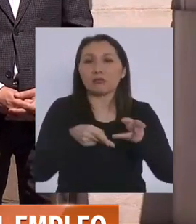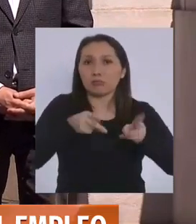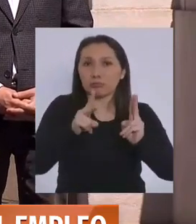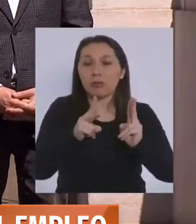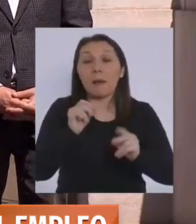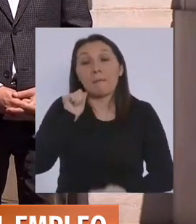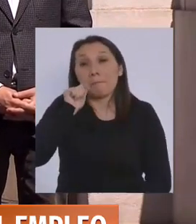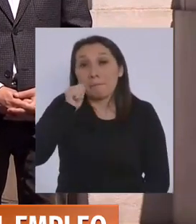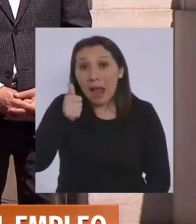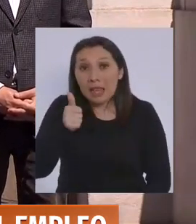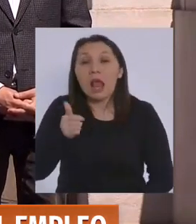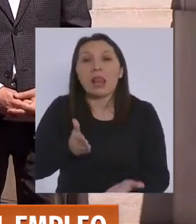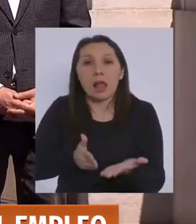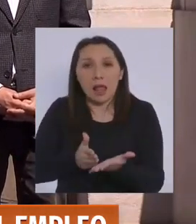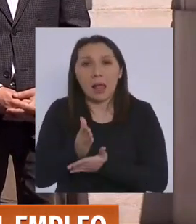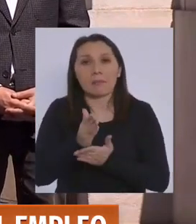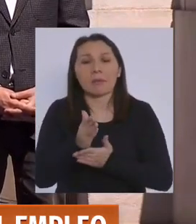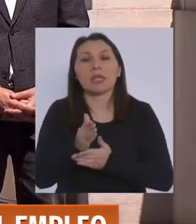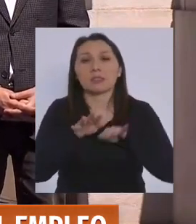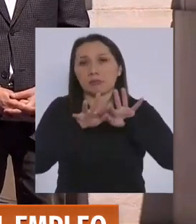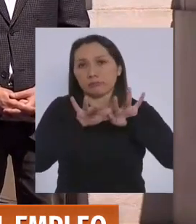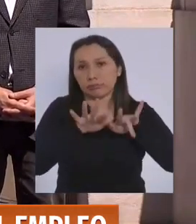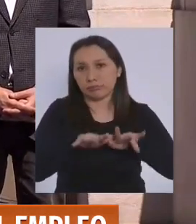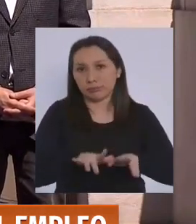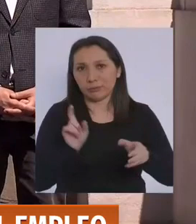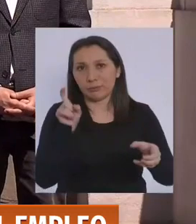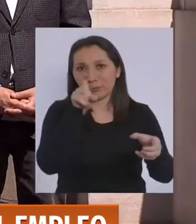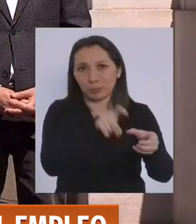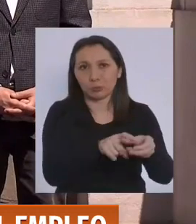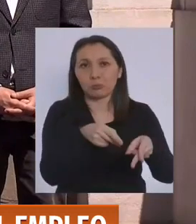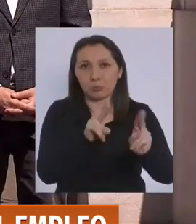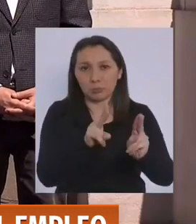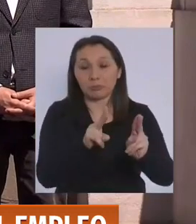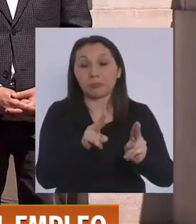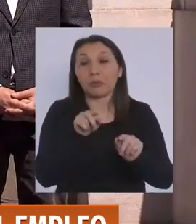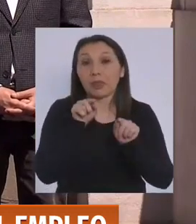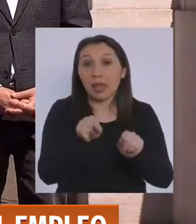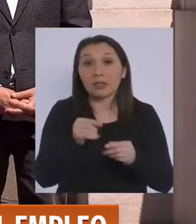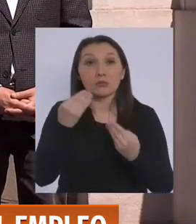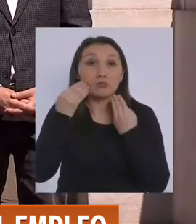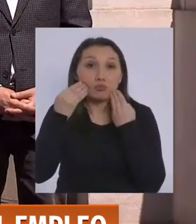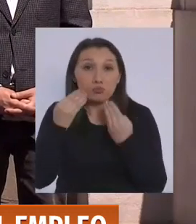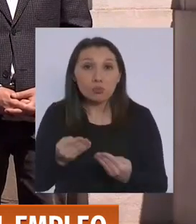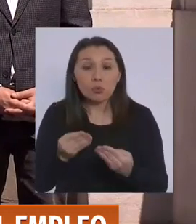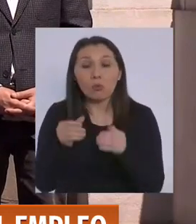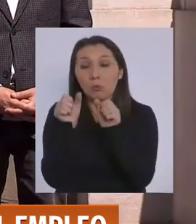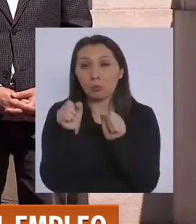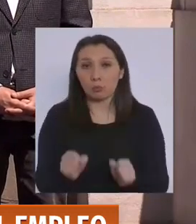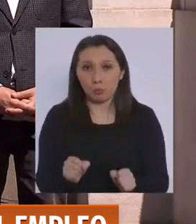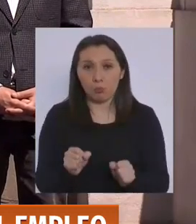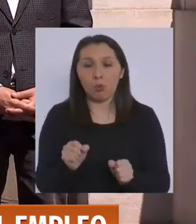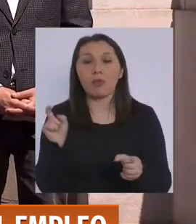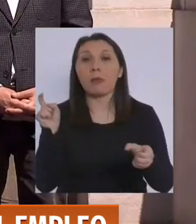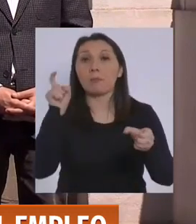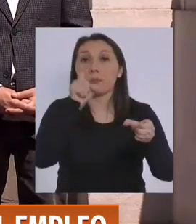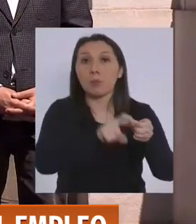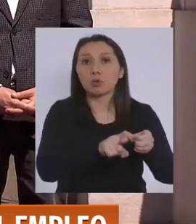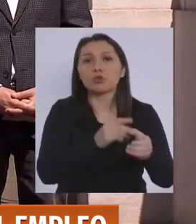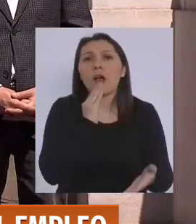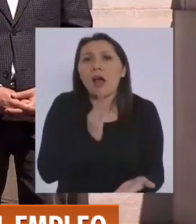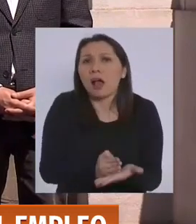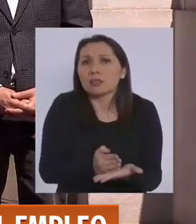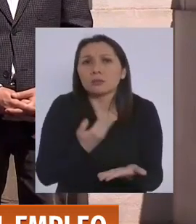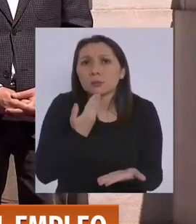a partir de mañana mismo ya se puede comenzar a postular. Y este beneficio, o existe la posibilidad de postular hasta el